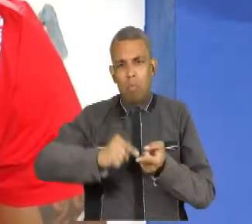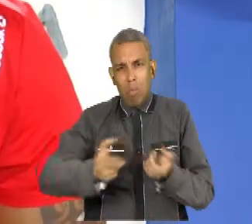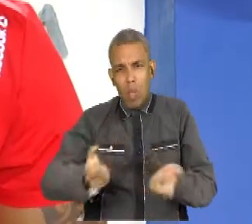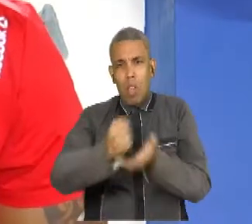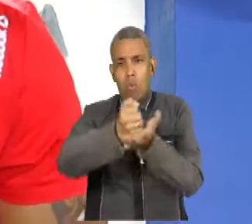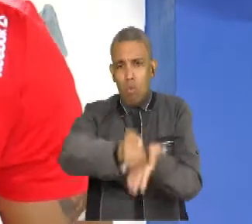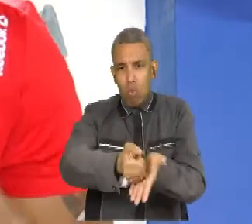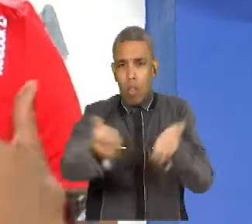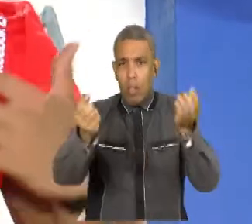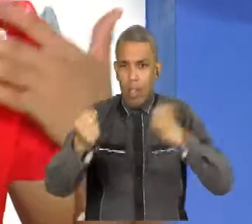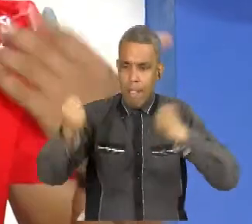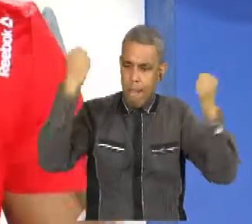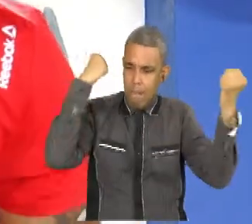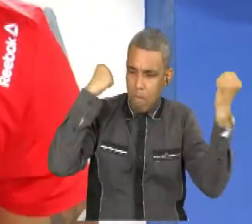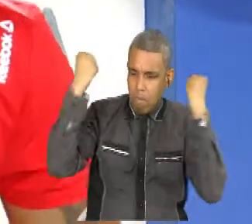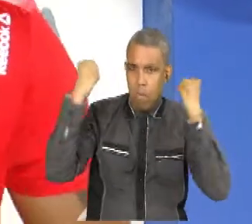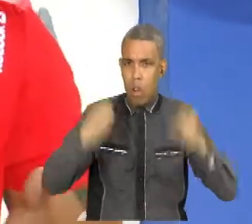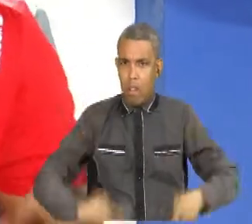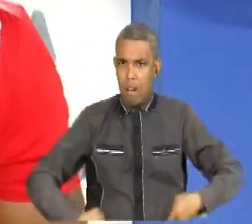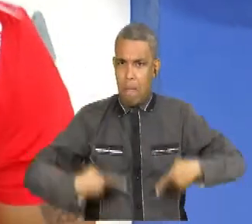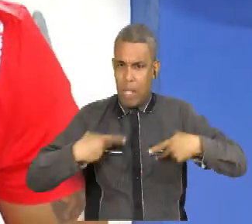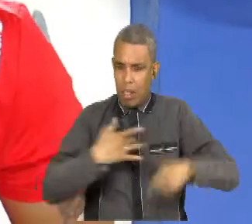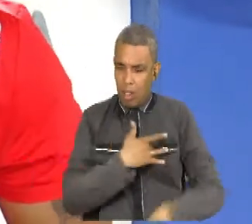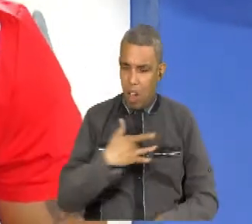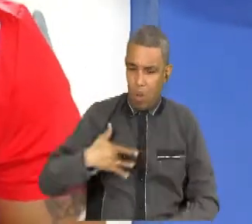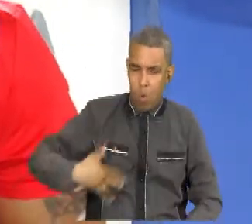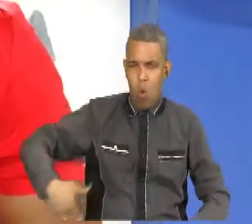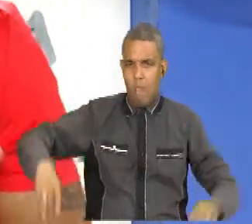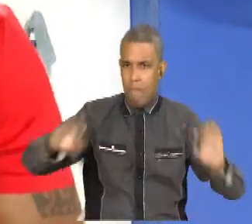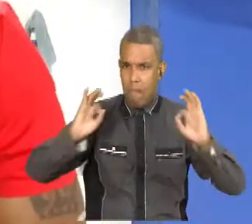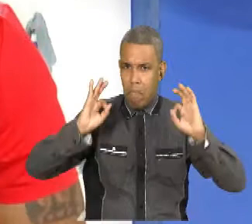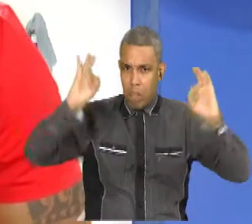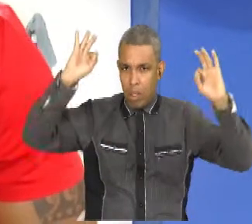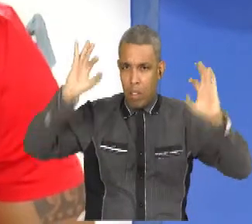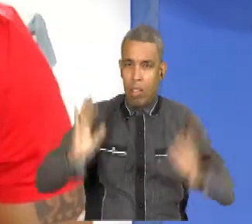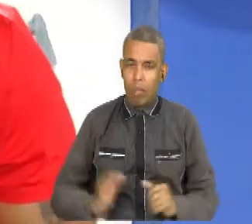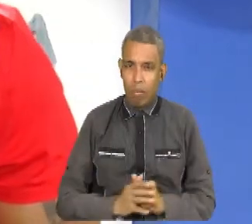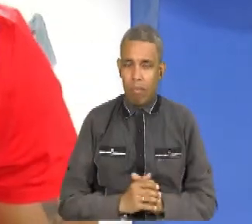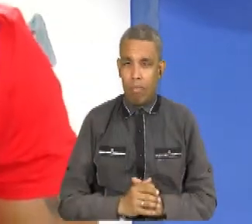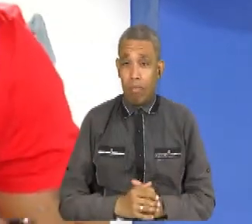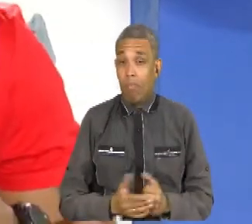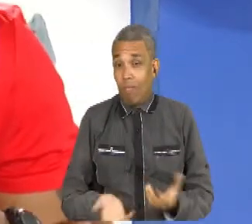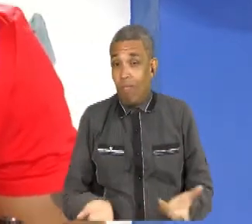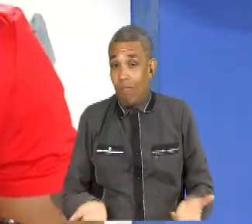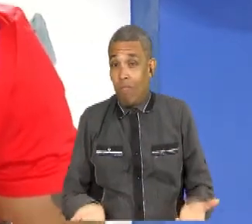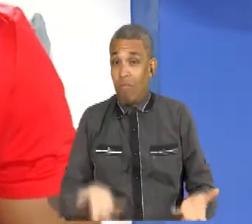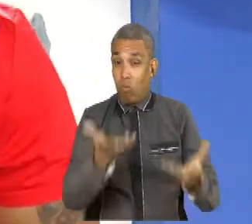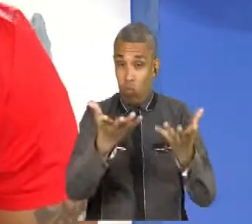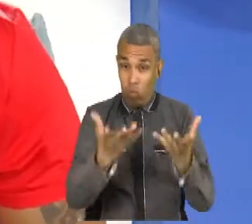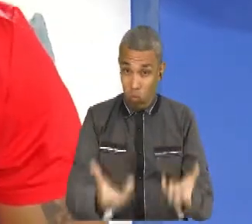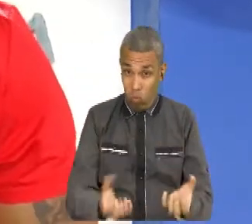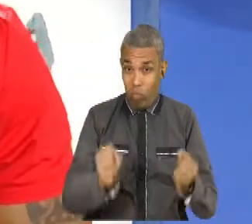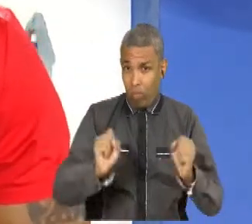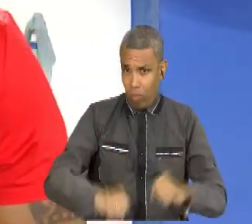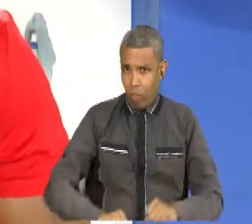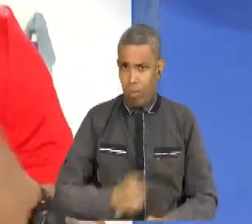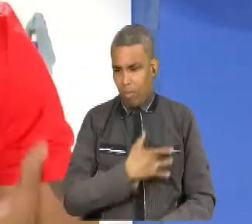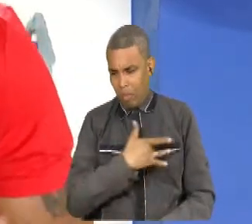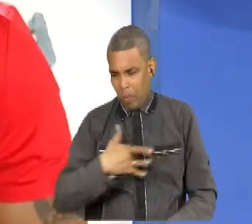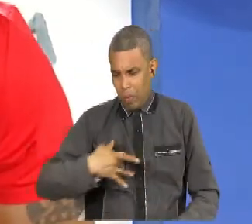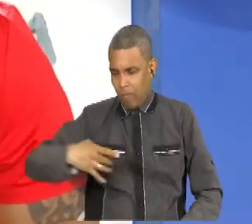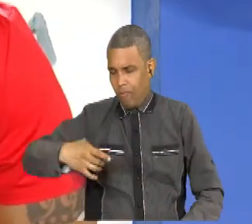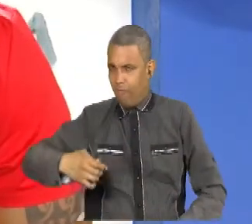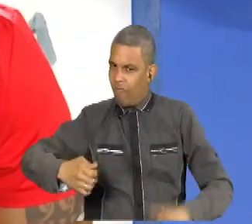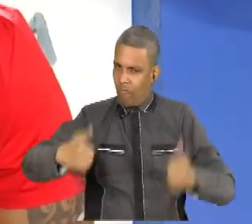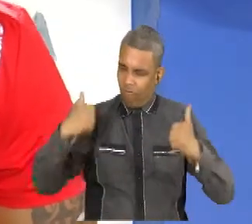diferente, un estilo de vida saludable, un estilo de vida de entrenamiento, el cual lo que quiere es que ustedes tengan una muy buena salud,